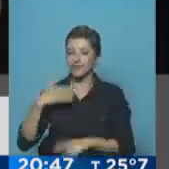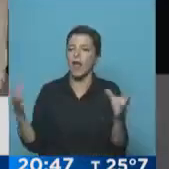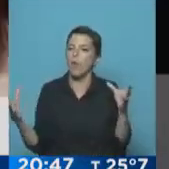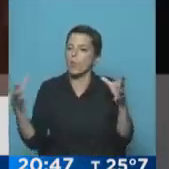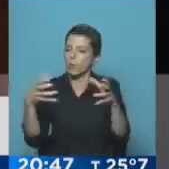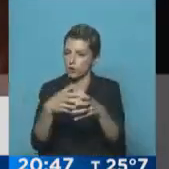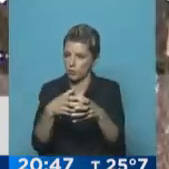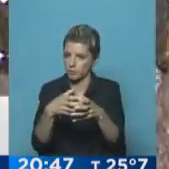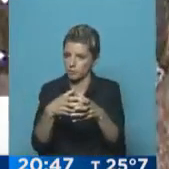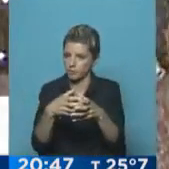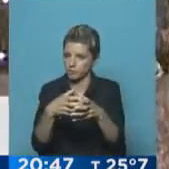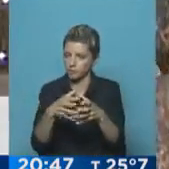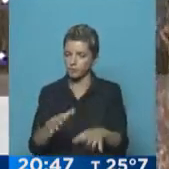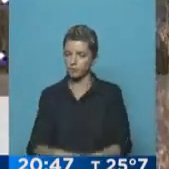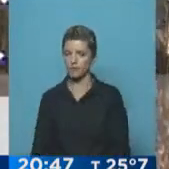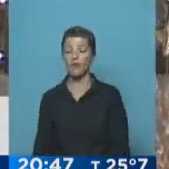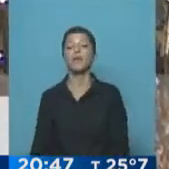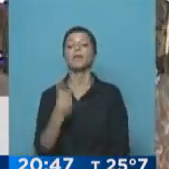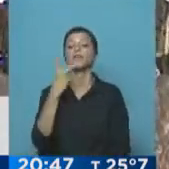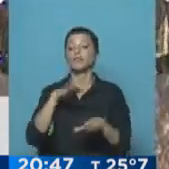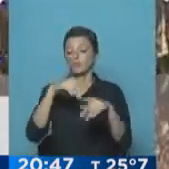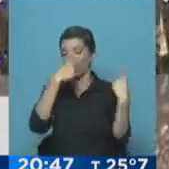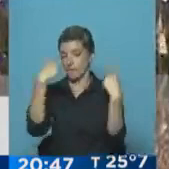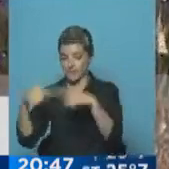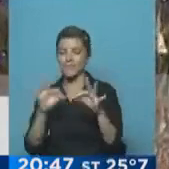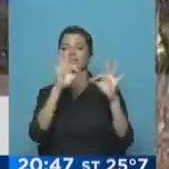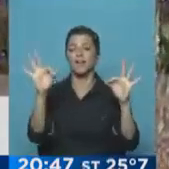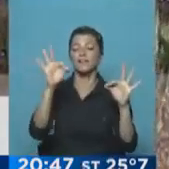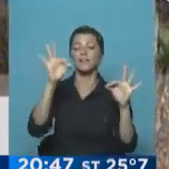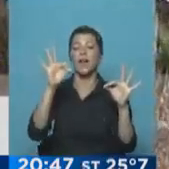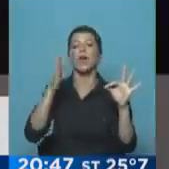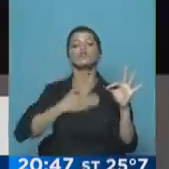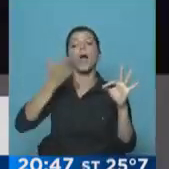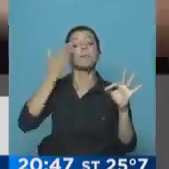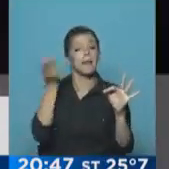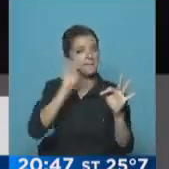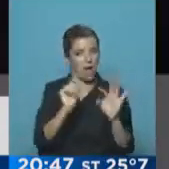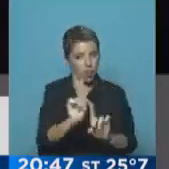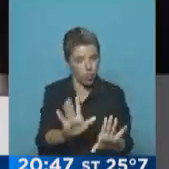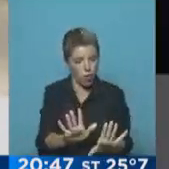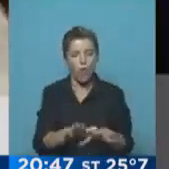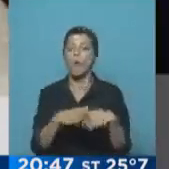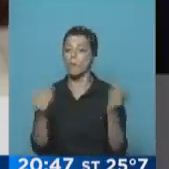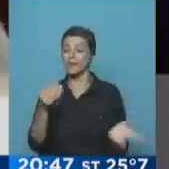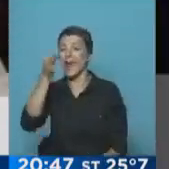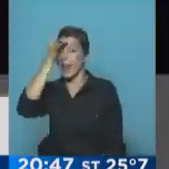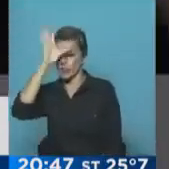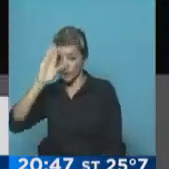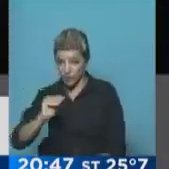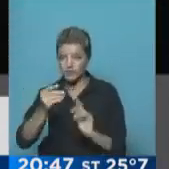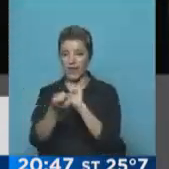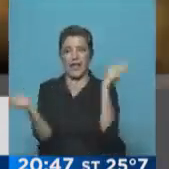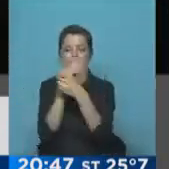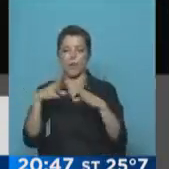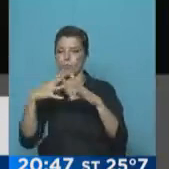unidos. Y en dos oportunidades utilizó la frase, no me hagan hablar de más, porque a partir de las 12 me convierto en calabaza,